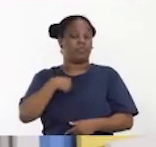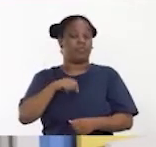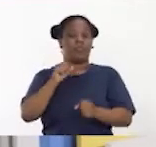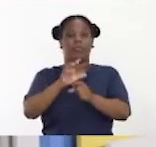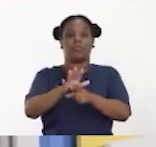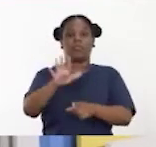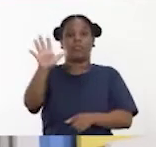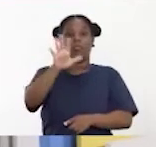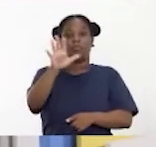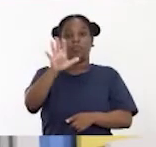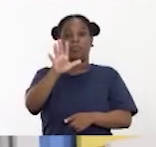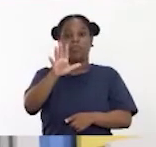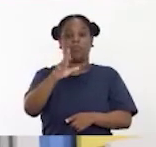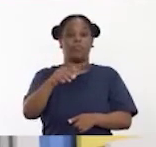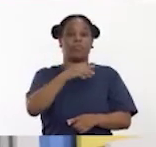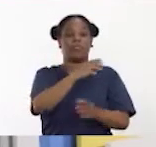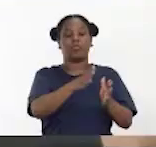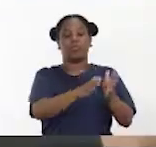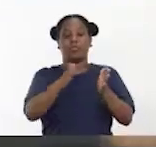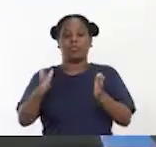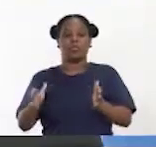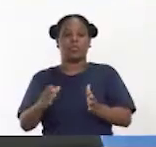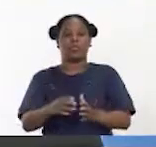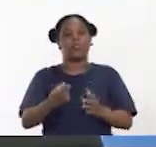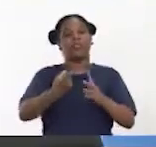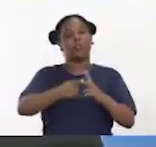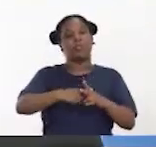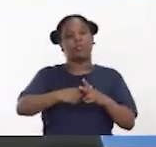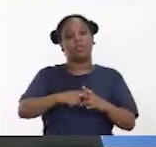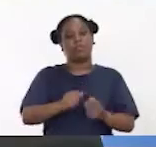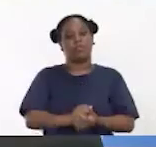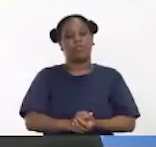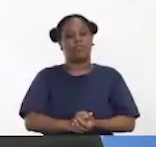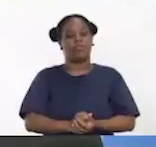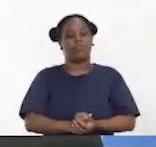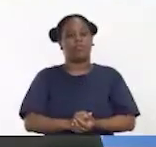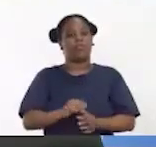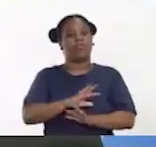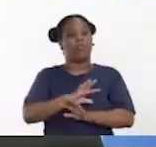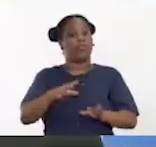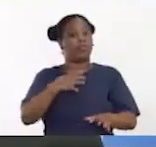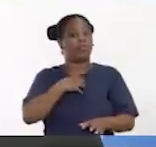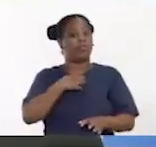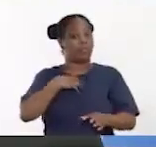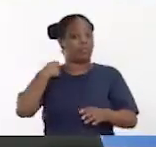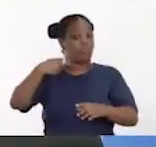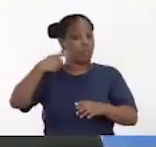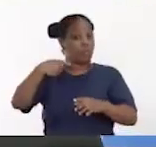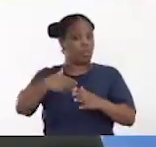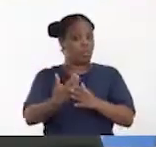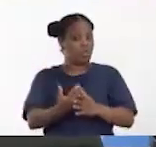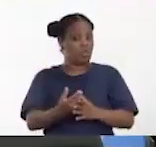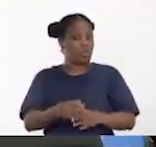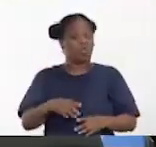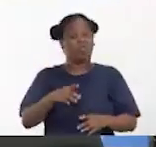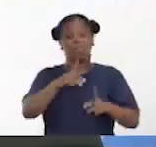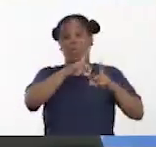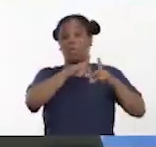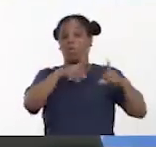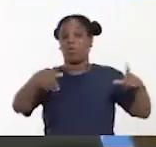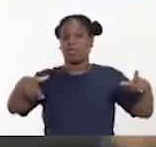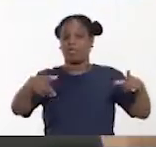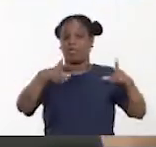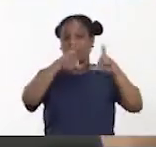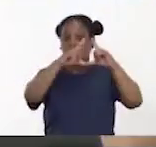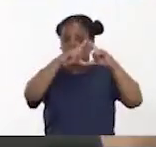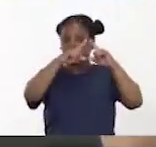quinto semestre regular. En quinto semestre regular ya ustedes deben haber tratado la unidad de geometría del